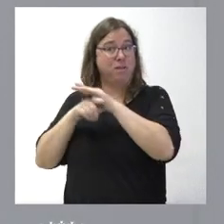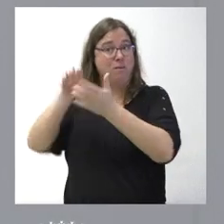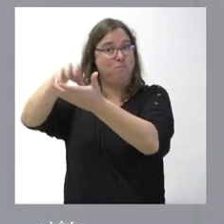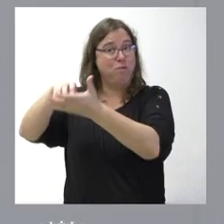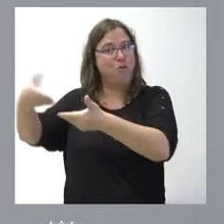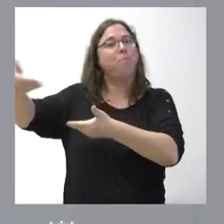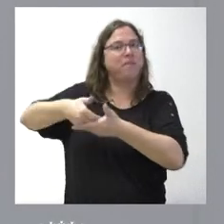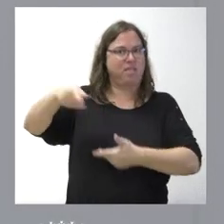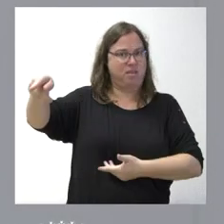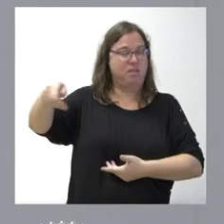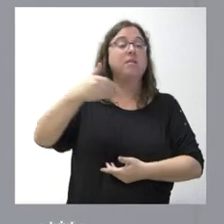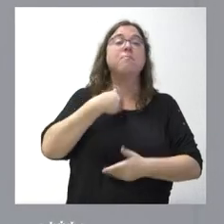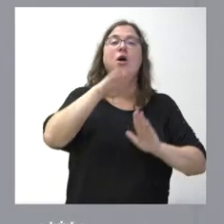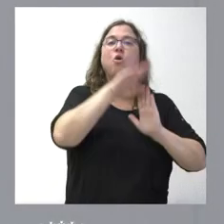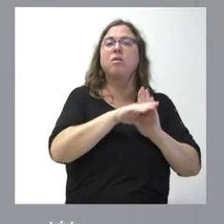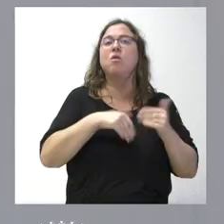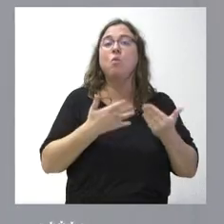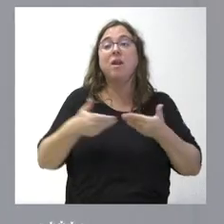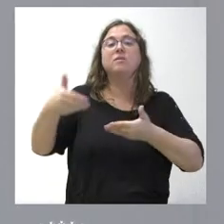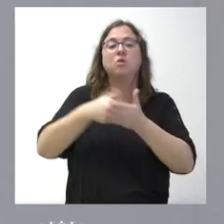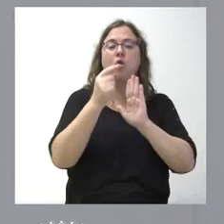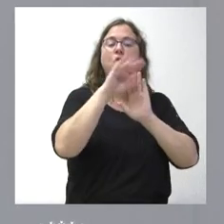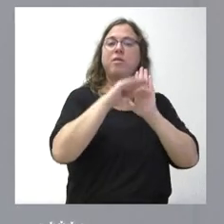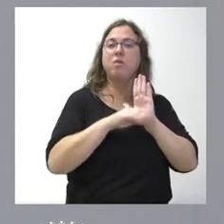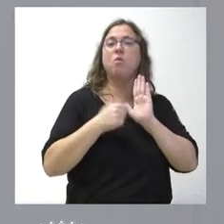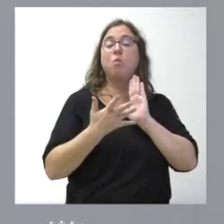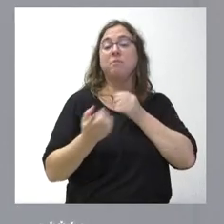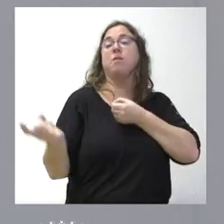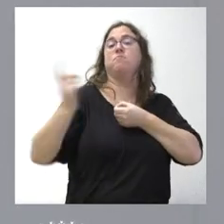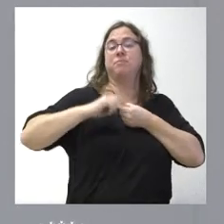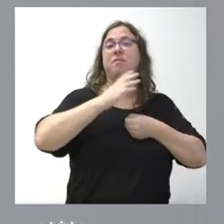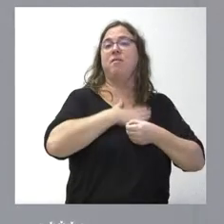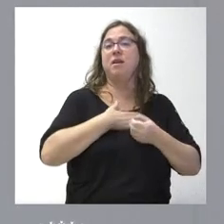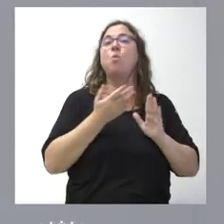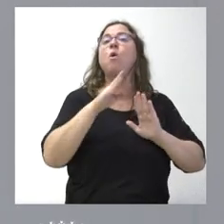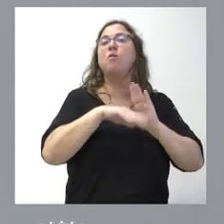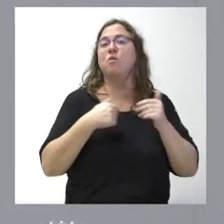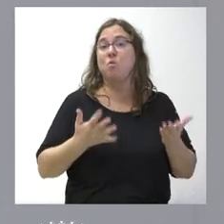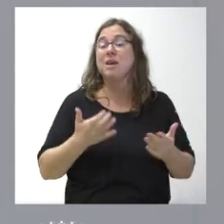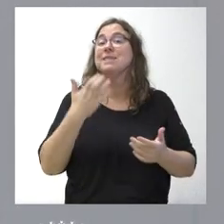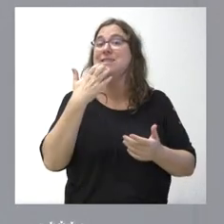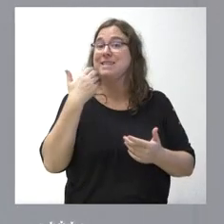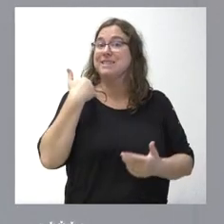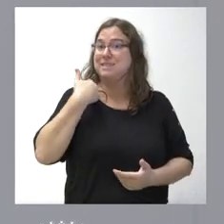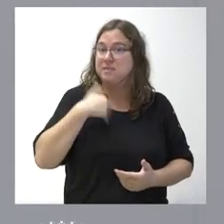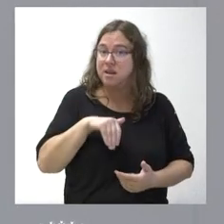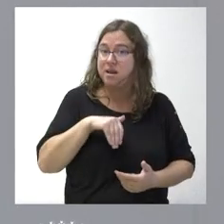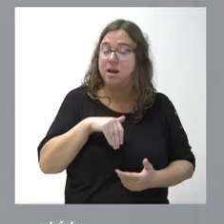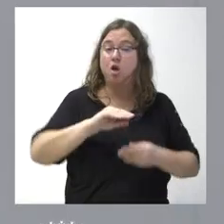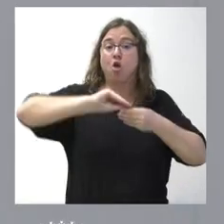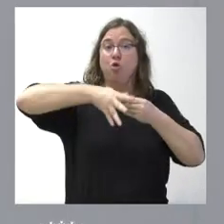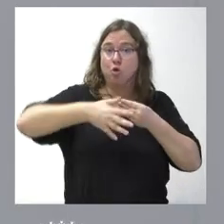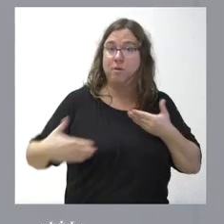Cuáles Serán las condiciones para esa solicitud de incorporación y por tanto cuando se reciba toda la